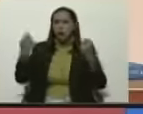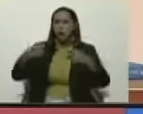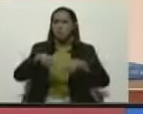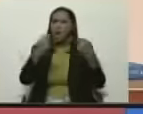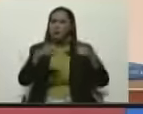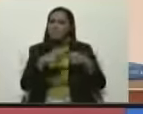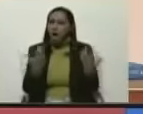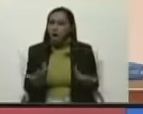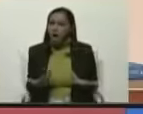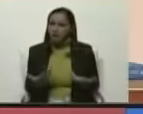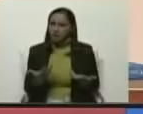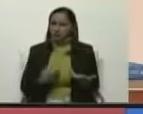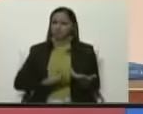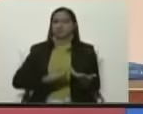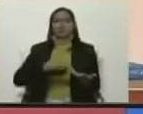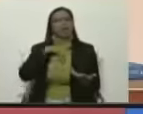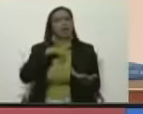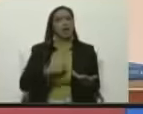bots que tienen.